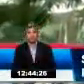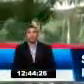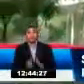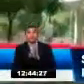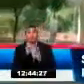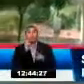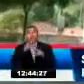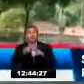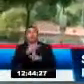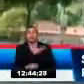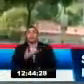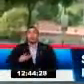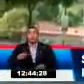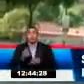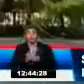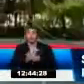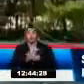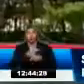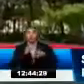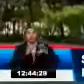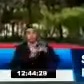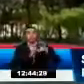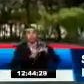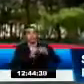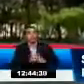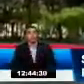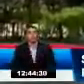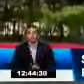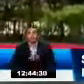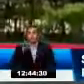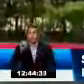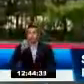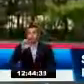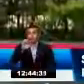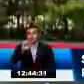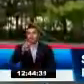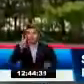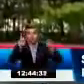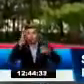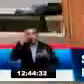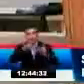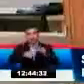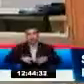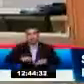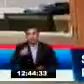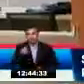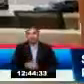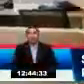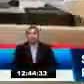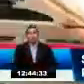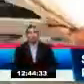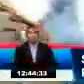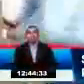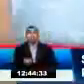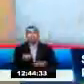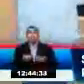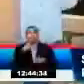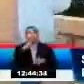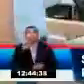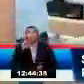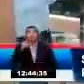por el expresidente del Consejo de Participación Ciudadana, José Tuárez, en el caso por asociación ilícita, denominado